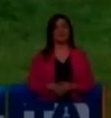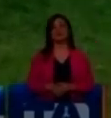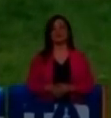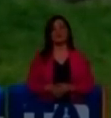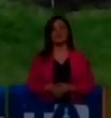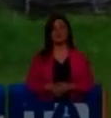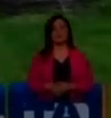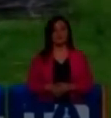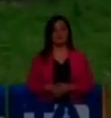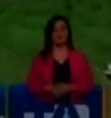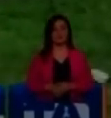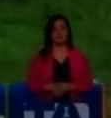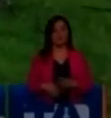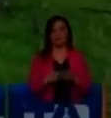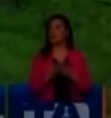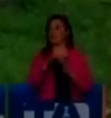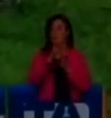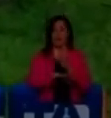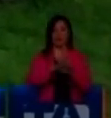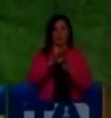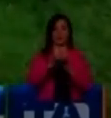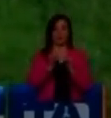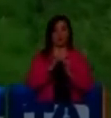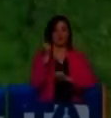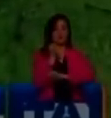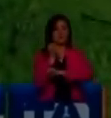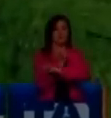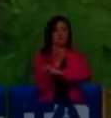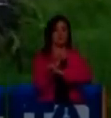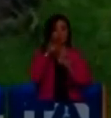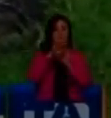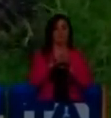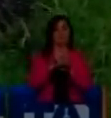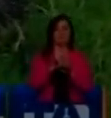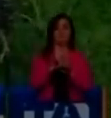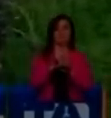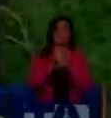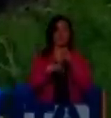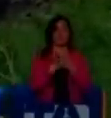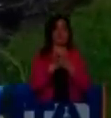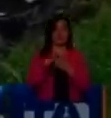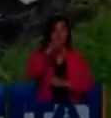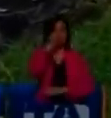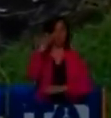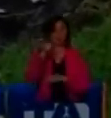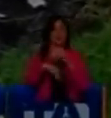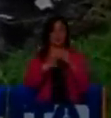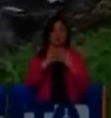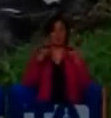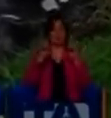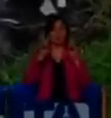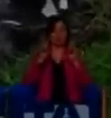acciones para seguir reduciendo el índice delictual, de igual manera el reducir el índice de consumo de sustancias